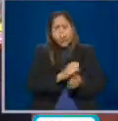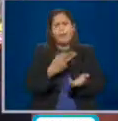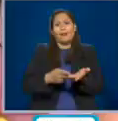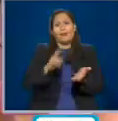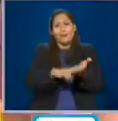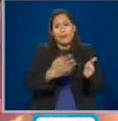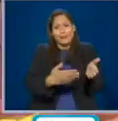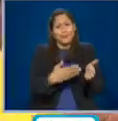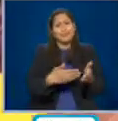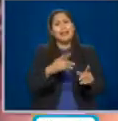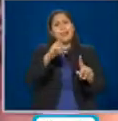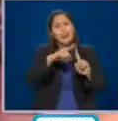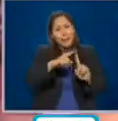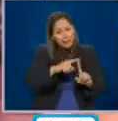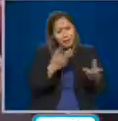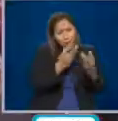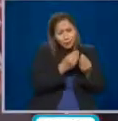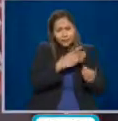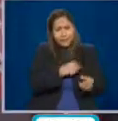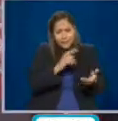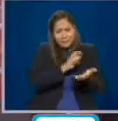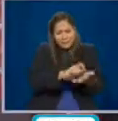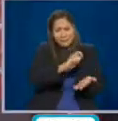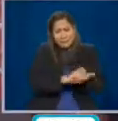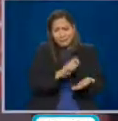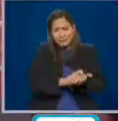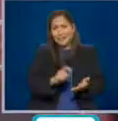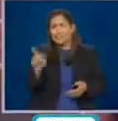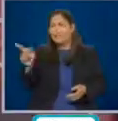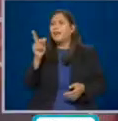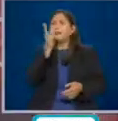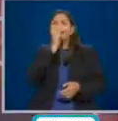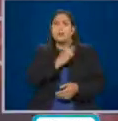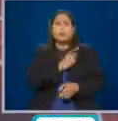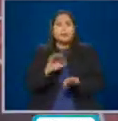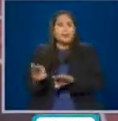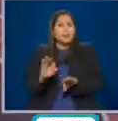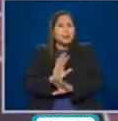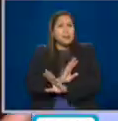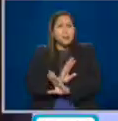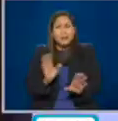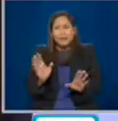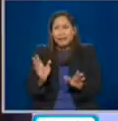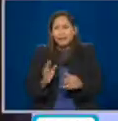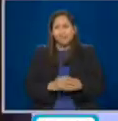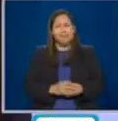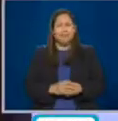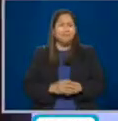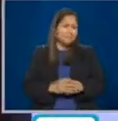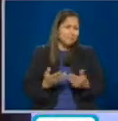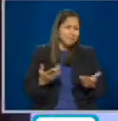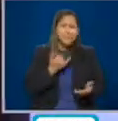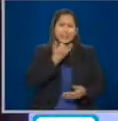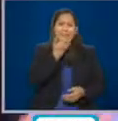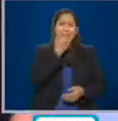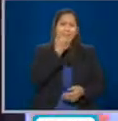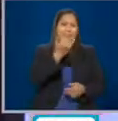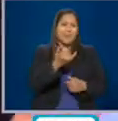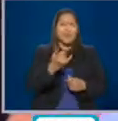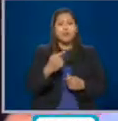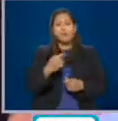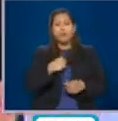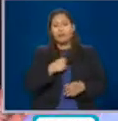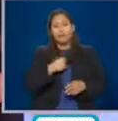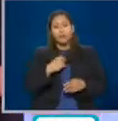cocinar. Sí. Entonces, ¿Hacer tarea? También hace la tarea. No, porque tenemos pero los además, dos trabajan. exacto, y entonces, tenemos erróneamente la creencia de que, ay, no, yo vengo a